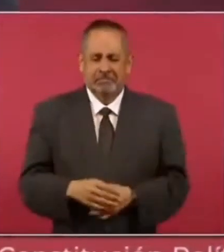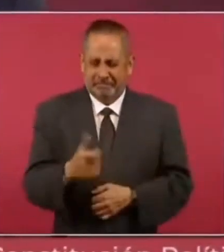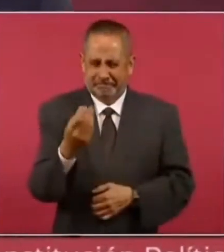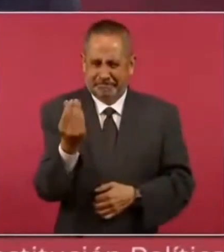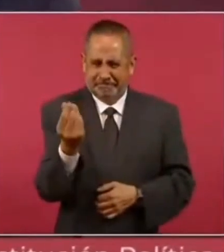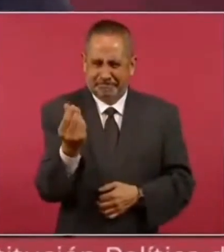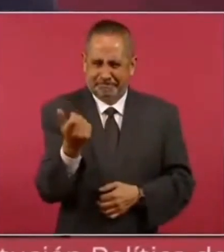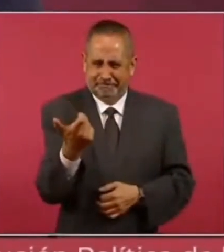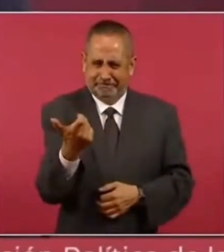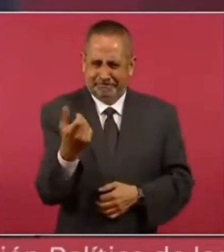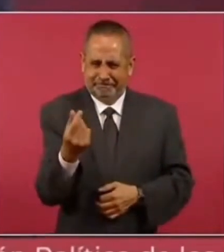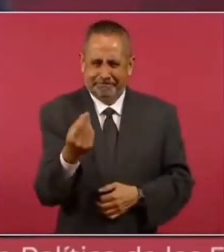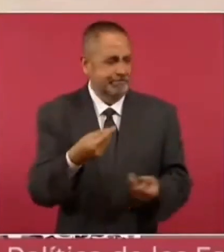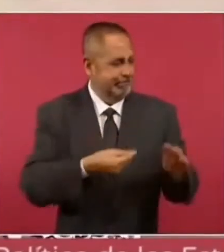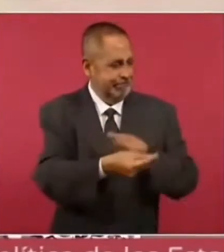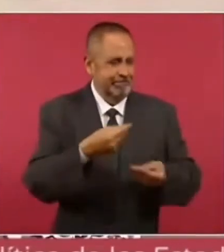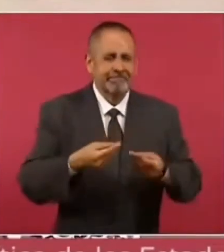Billullos son billullos,